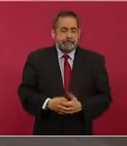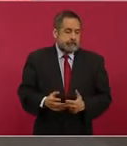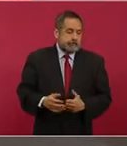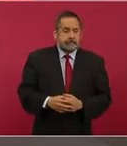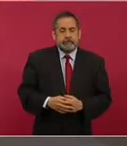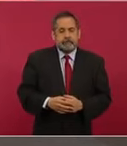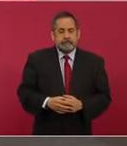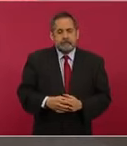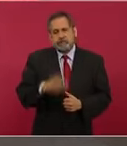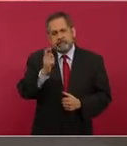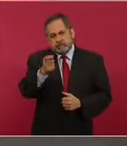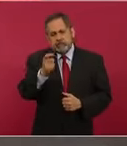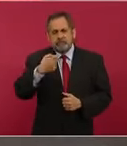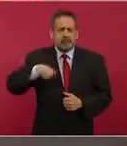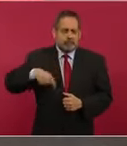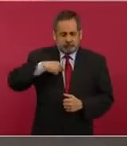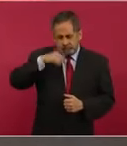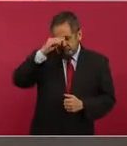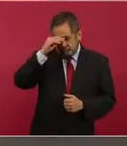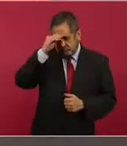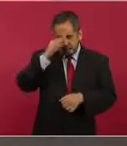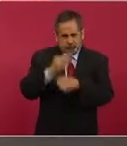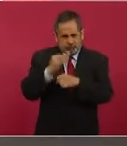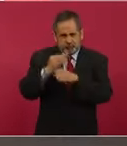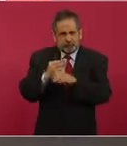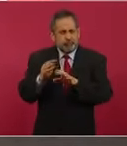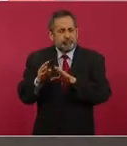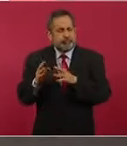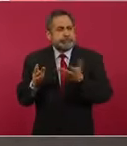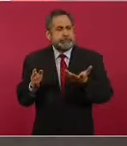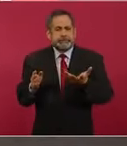Entonces, estamos viviendo por eso momentos